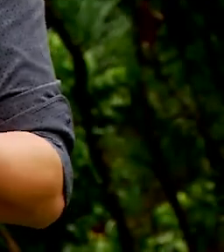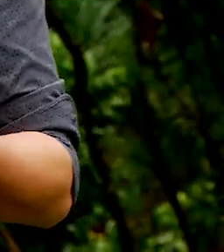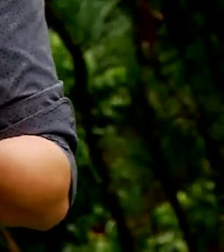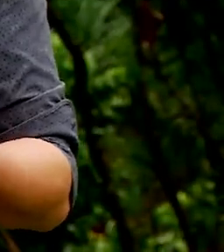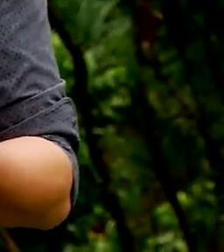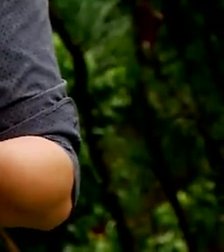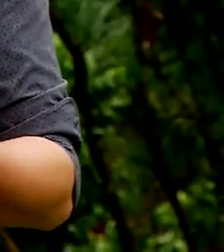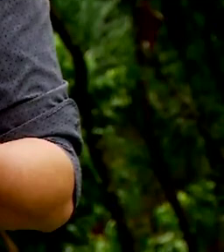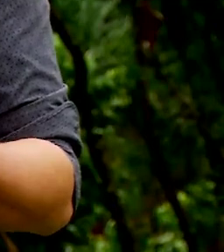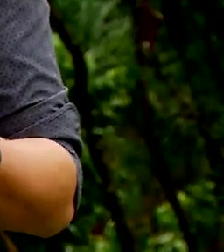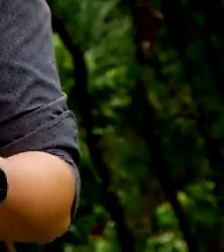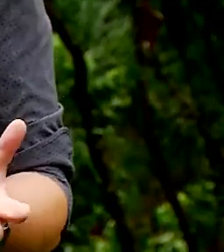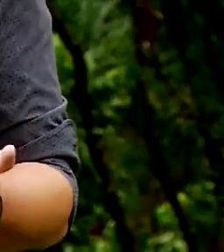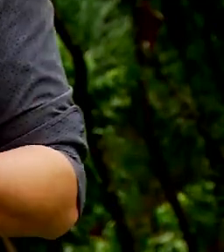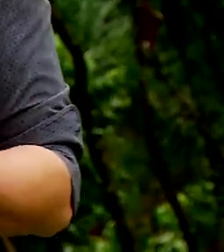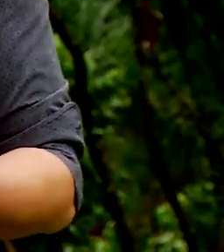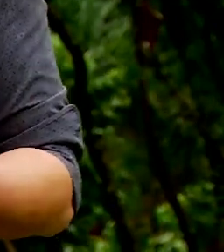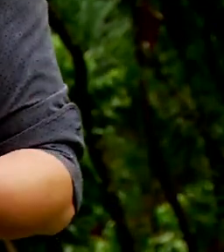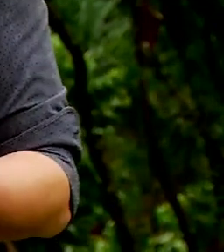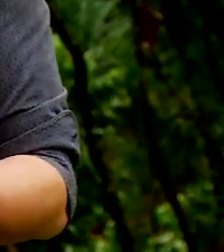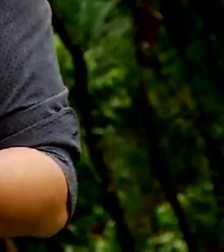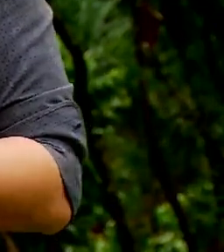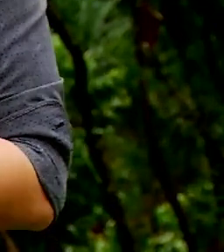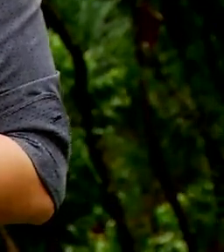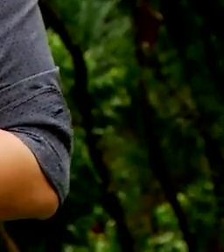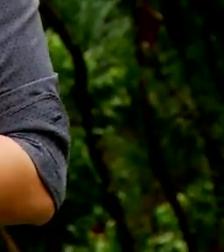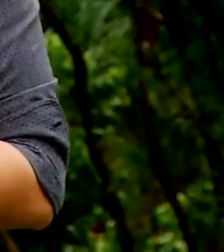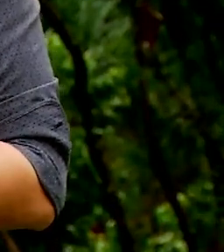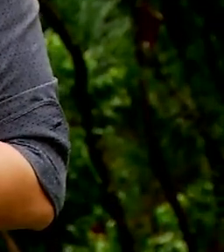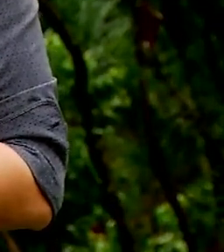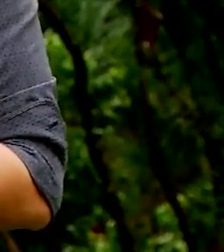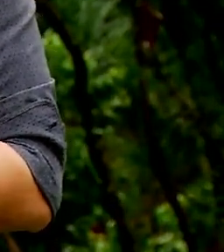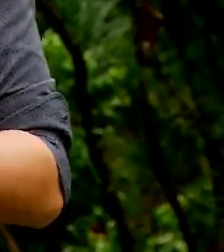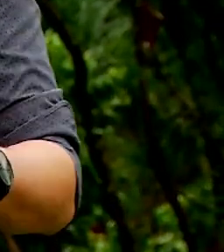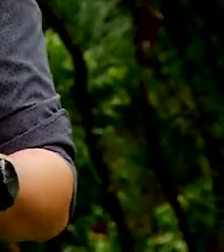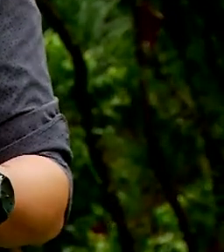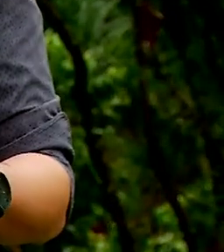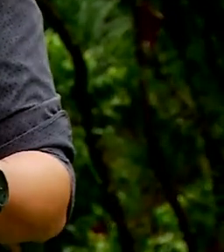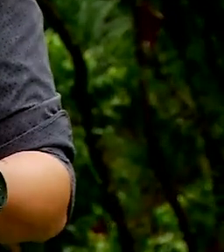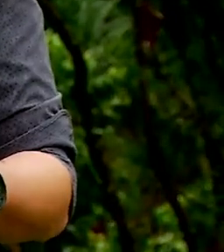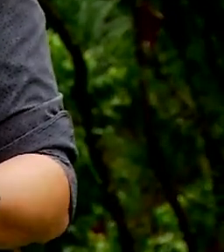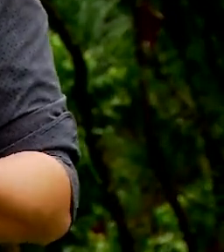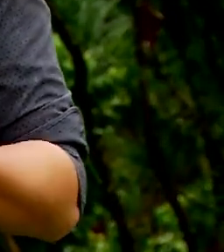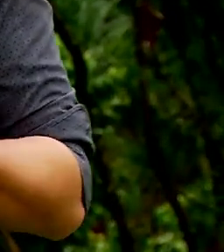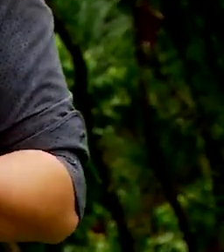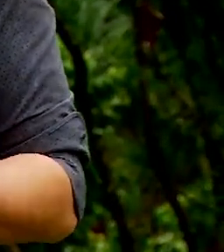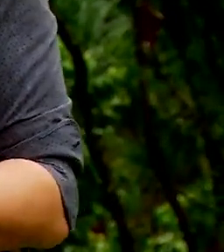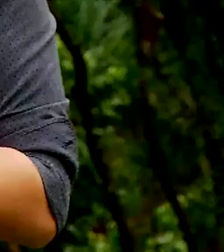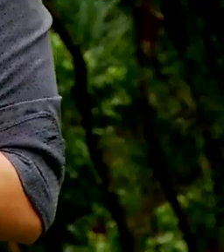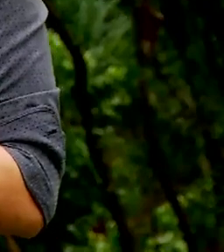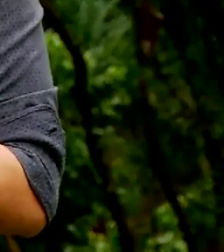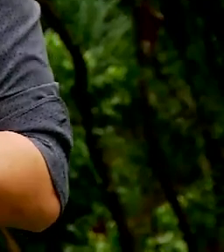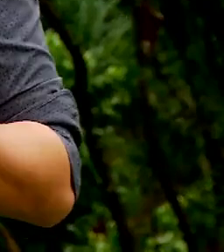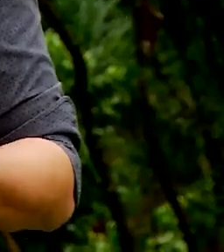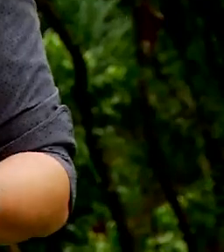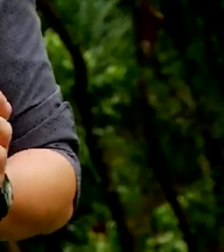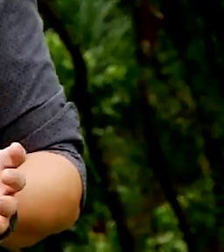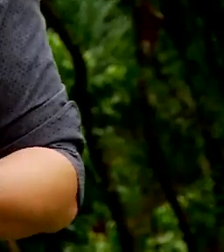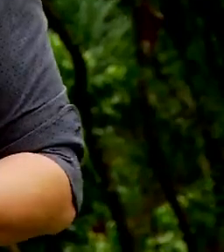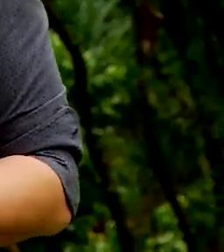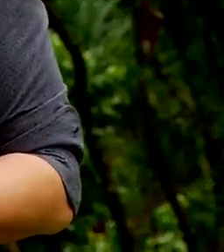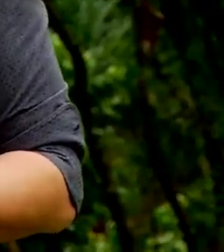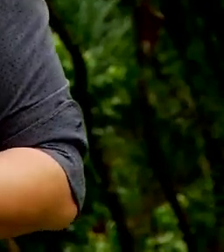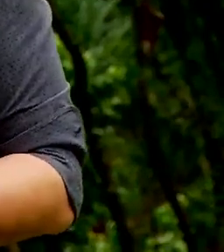el fútbol puede despertar odios y pasiones entre sus rivales en esta historia que nos trajo la corporación el megáfono de la